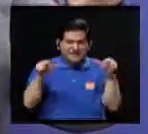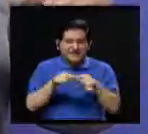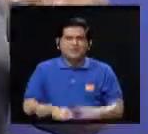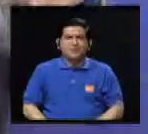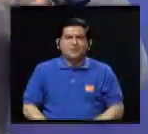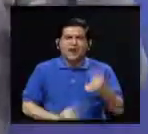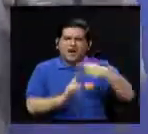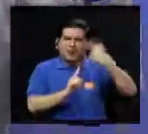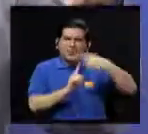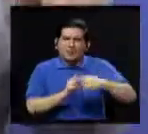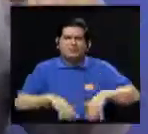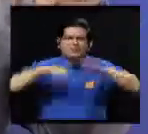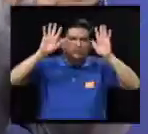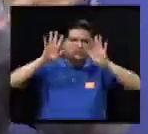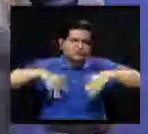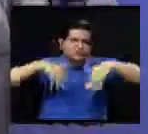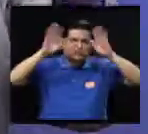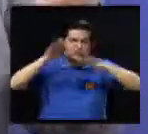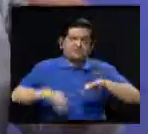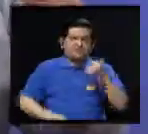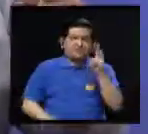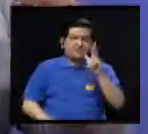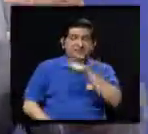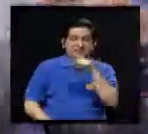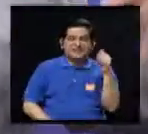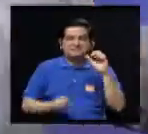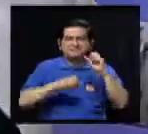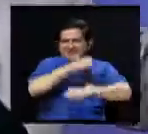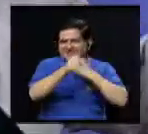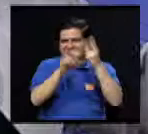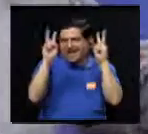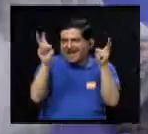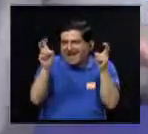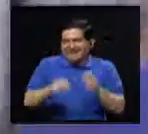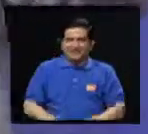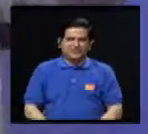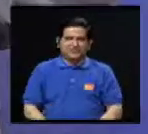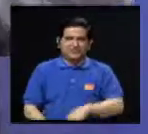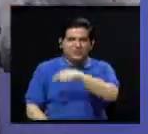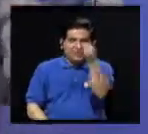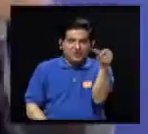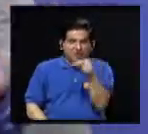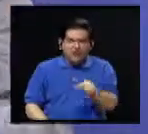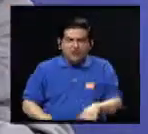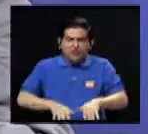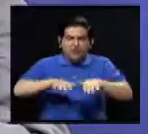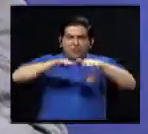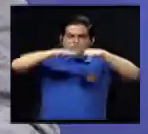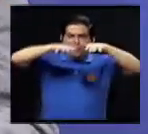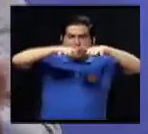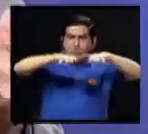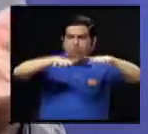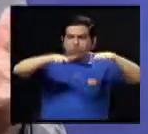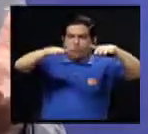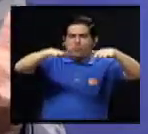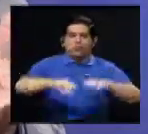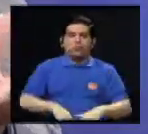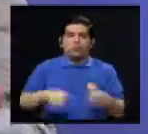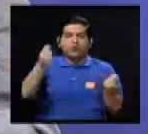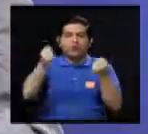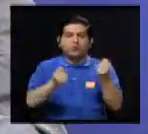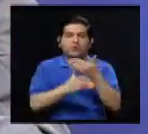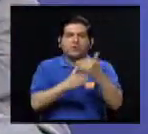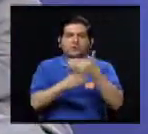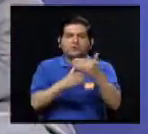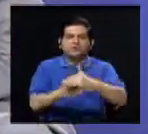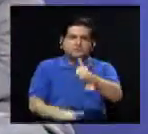Pocosí, donde llueve 13 meses al año y el río caudaloso y un camión